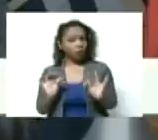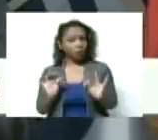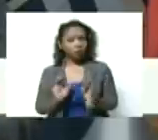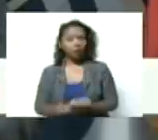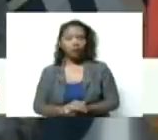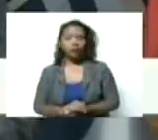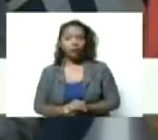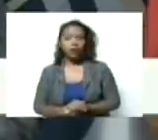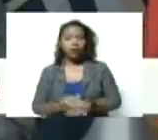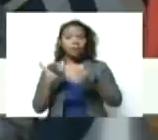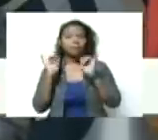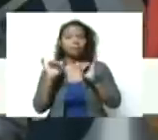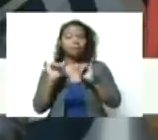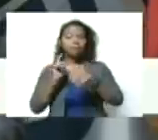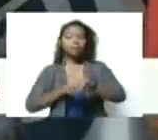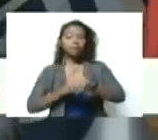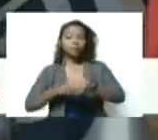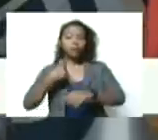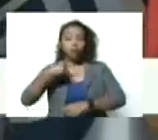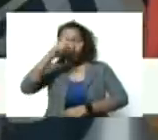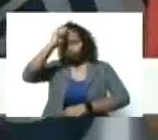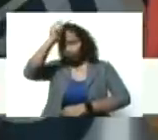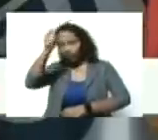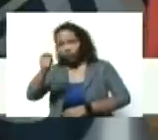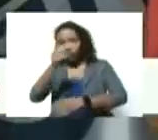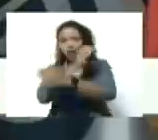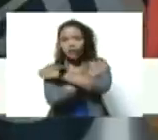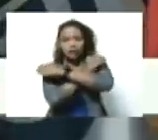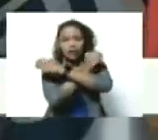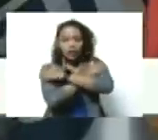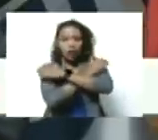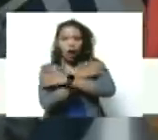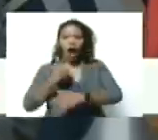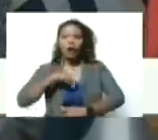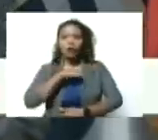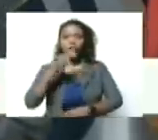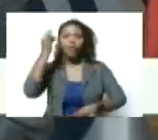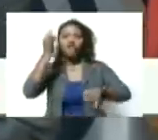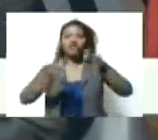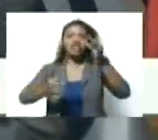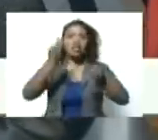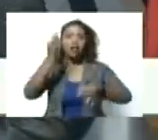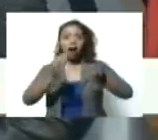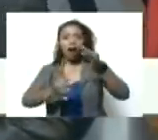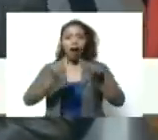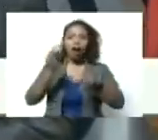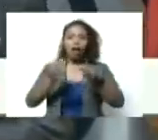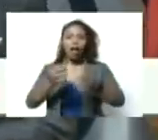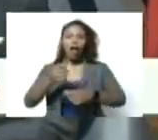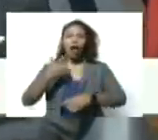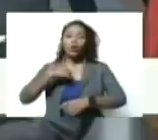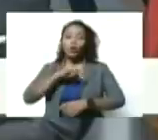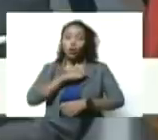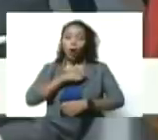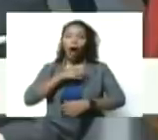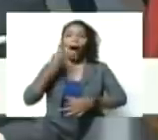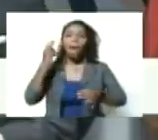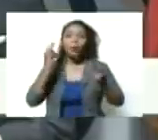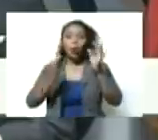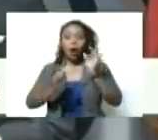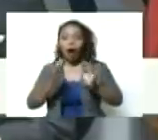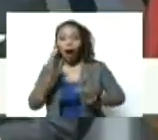y al mismo tiempo reconocer, felicitar a nuestros fiscales, nuestros abogados, los directores